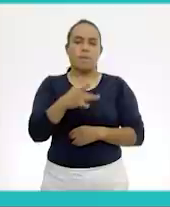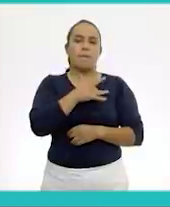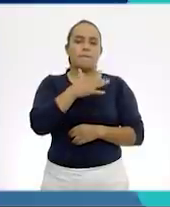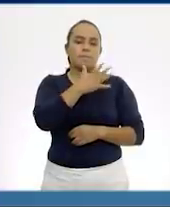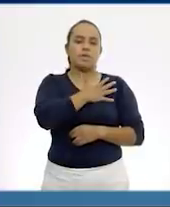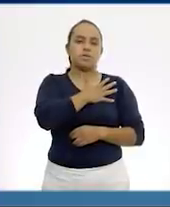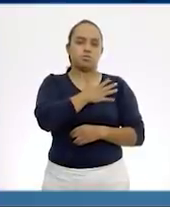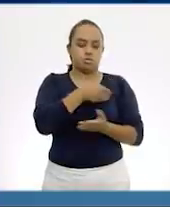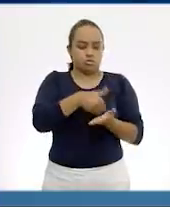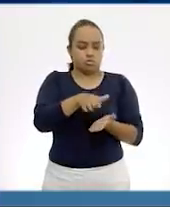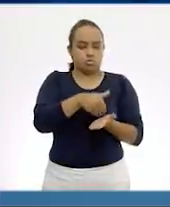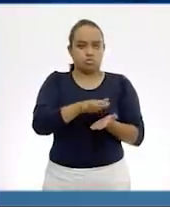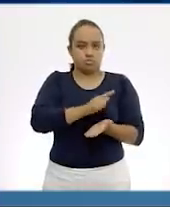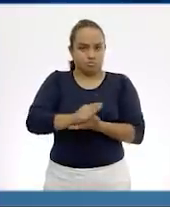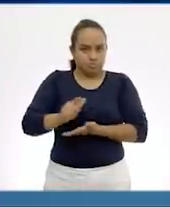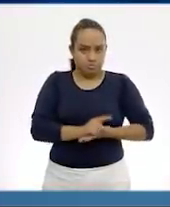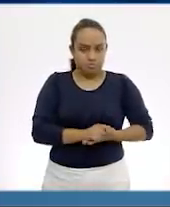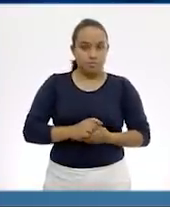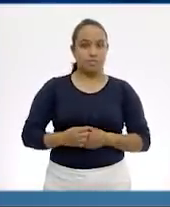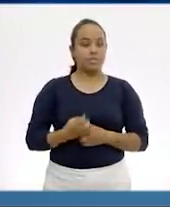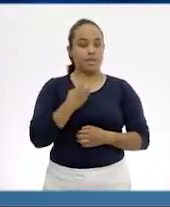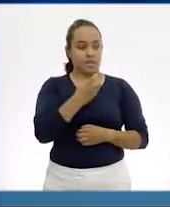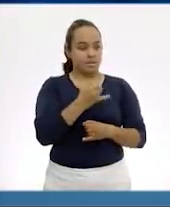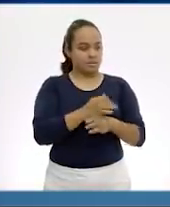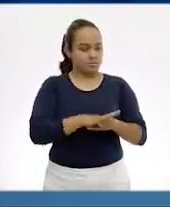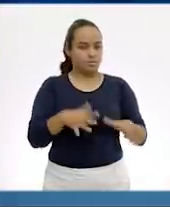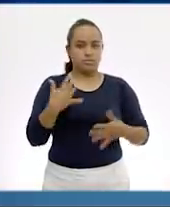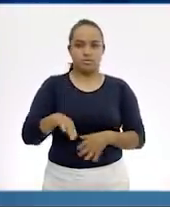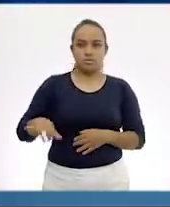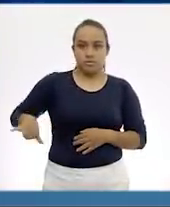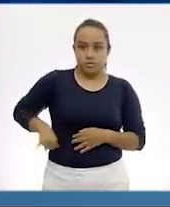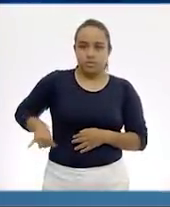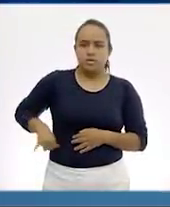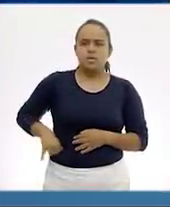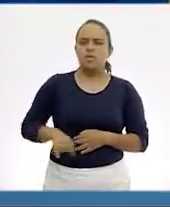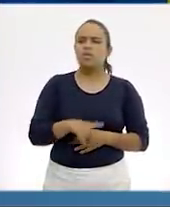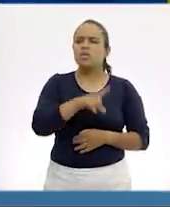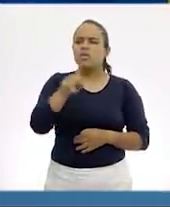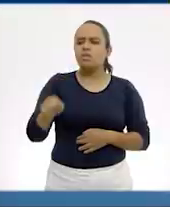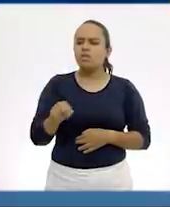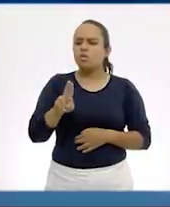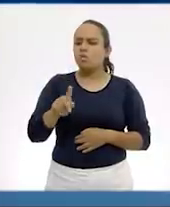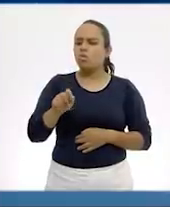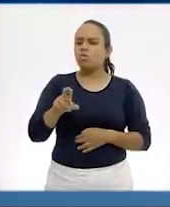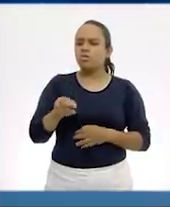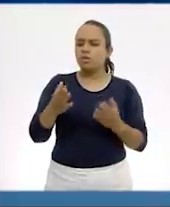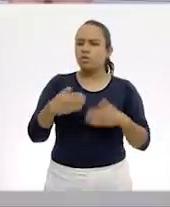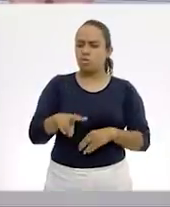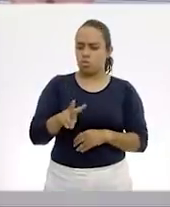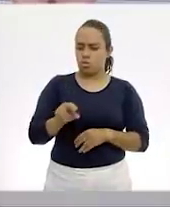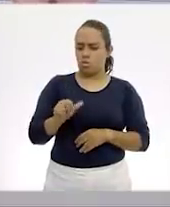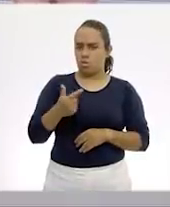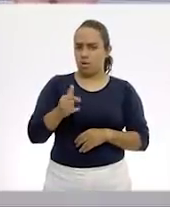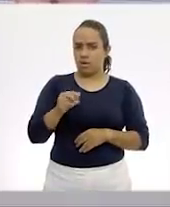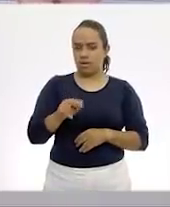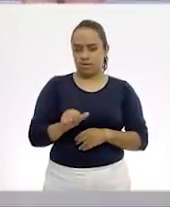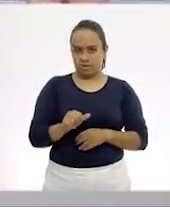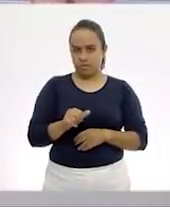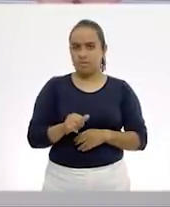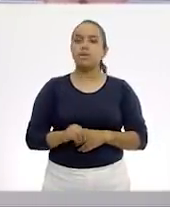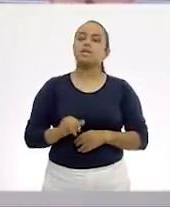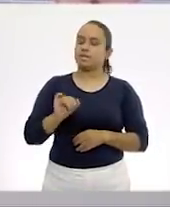menstruación. Perfecto, esa información es muy interesante. Después del útero se encuentra la vagina, ¿verdad?